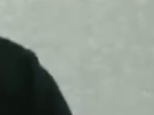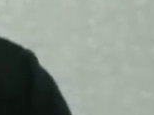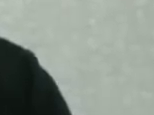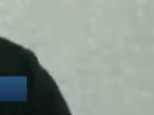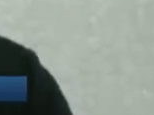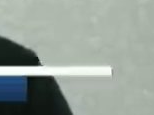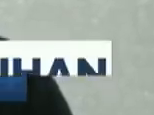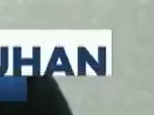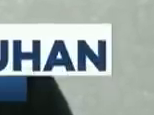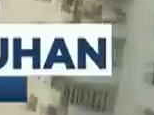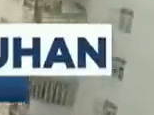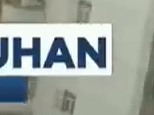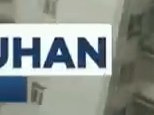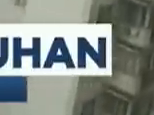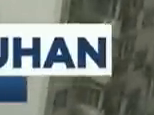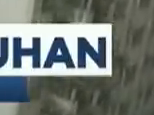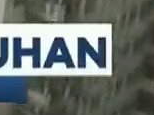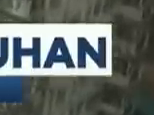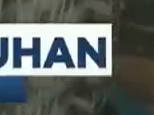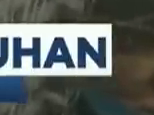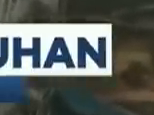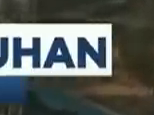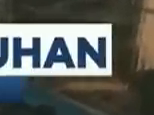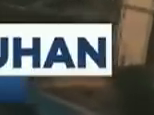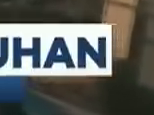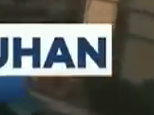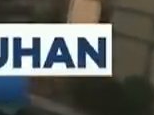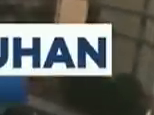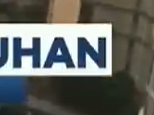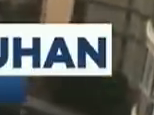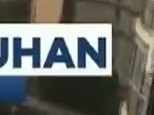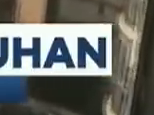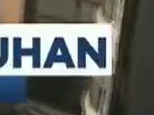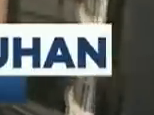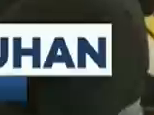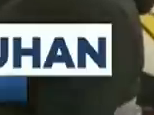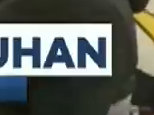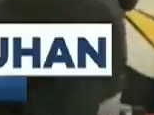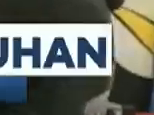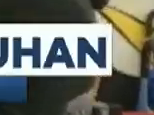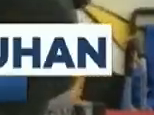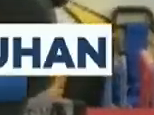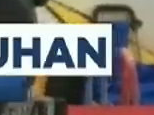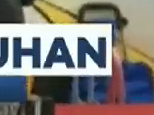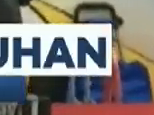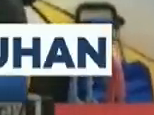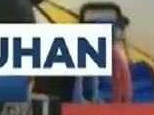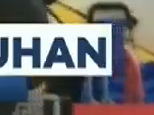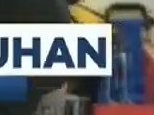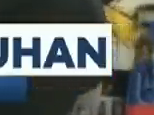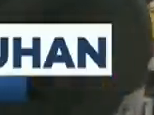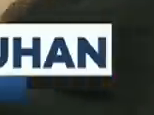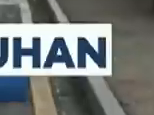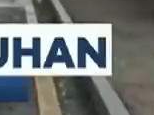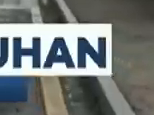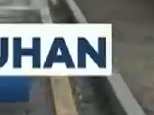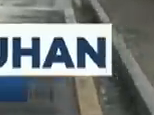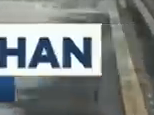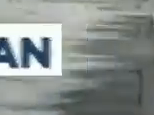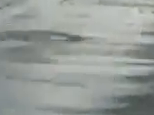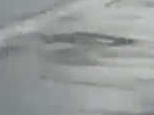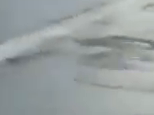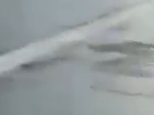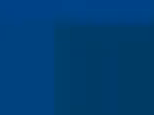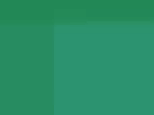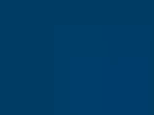Estudiante ecuatoriano residente en Wuhan, ciudad donde se originó el coronavirus, cuenta cómo vive la cuarentena y cuál es la situación de nuestros